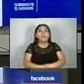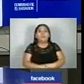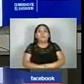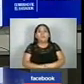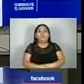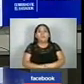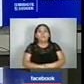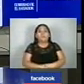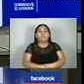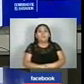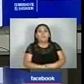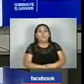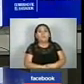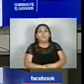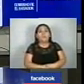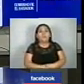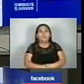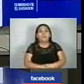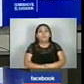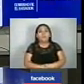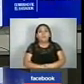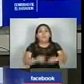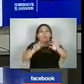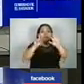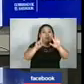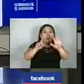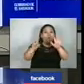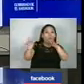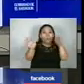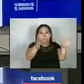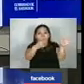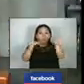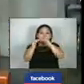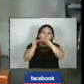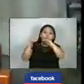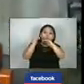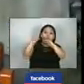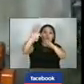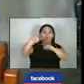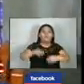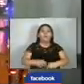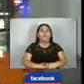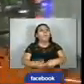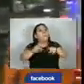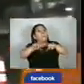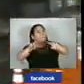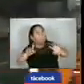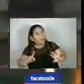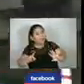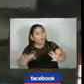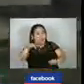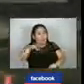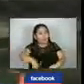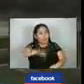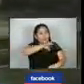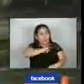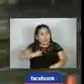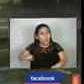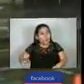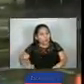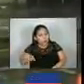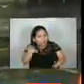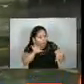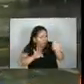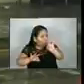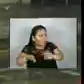huracanes y 4 o 6 huracanes categoría 3 o más. Sin embargo, en el país habrá zonas